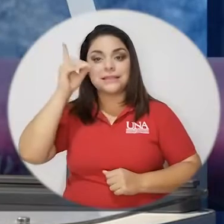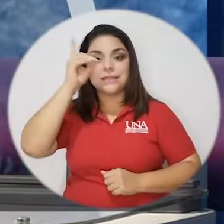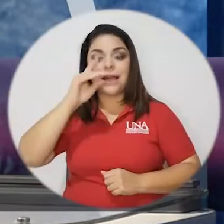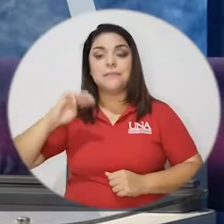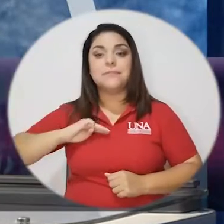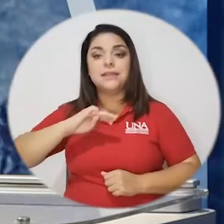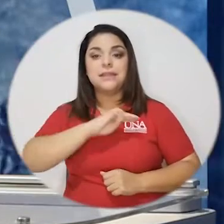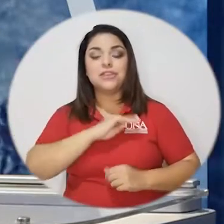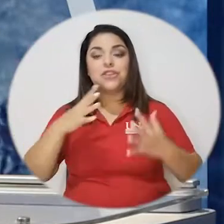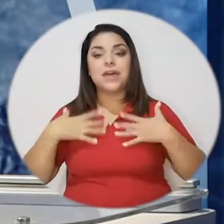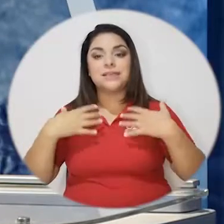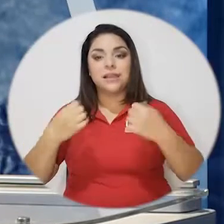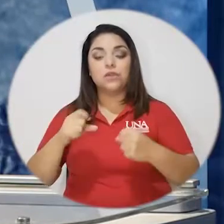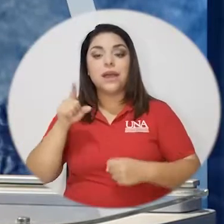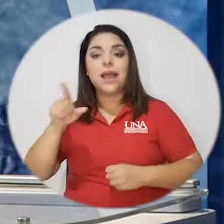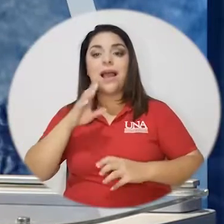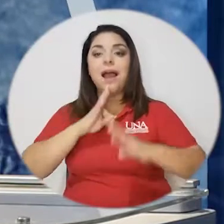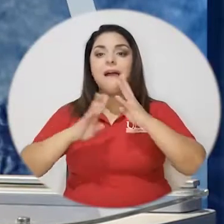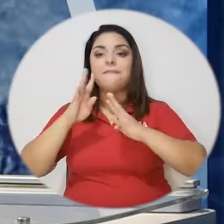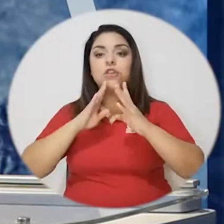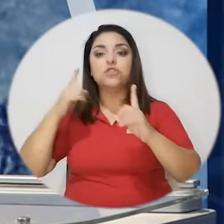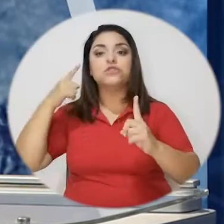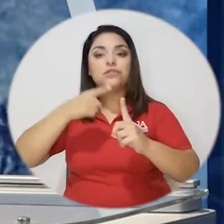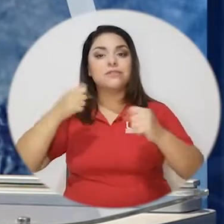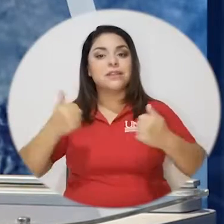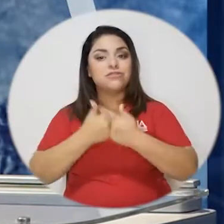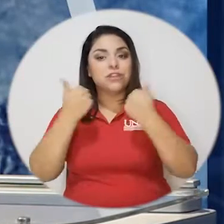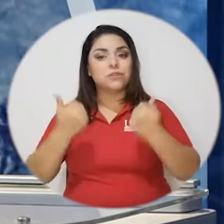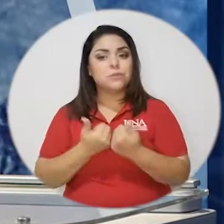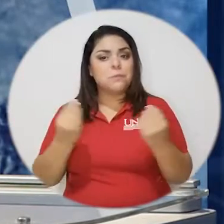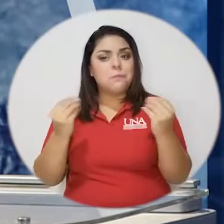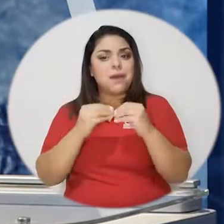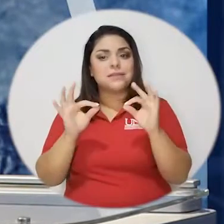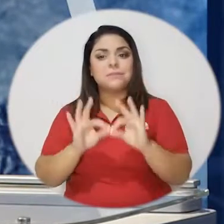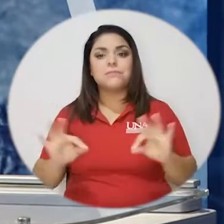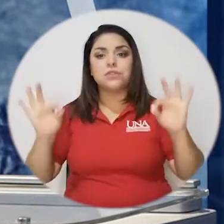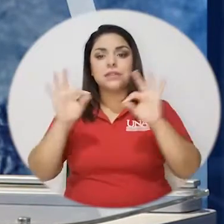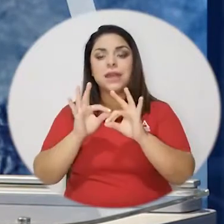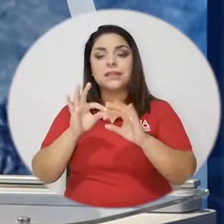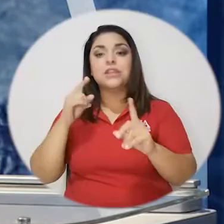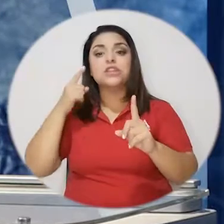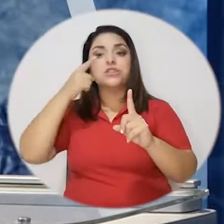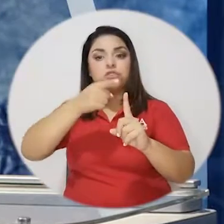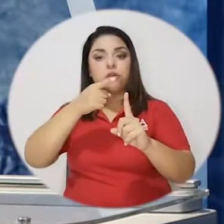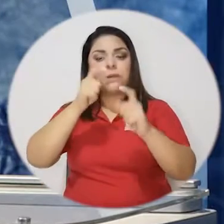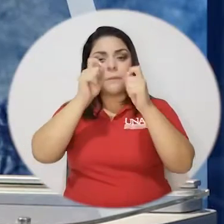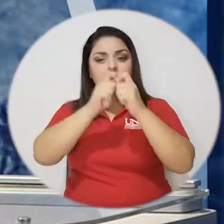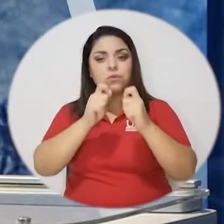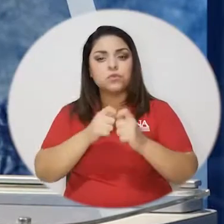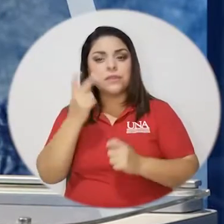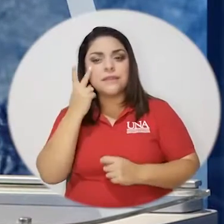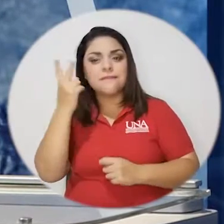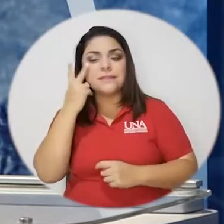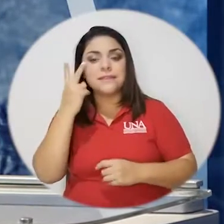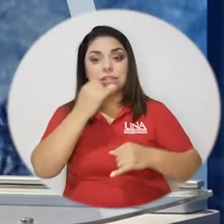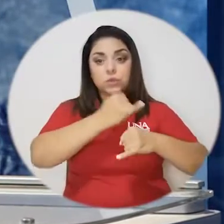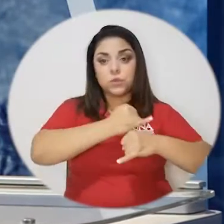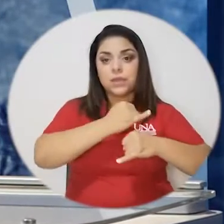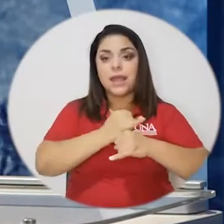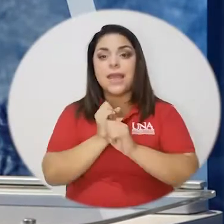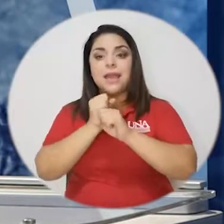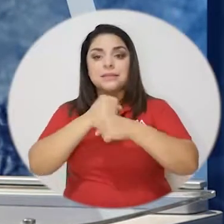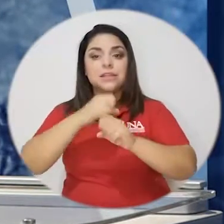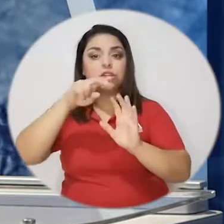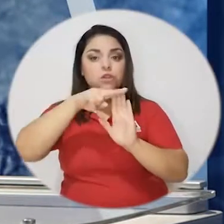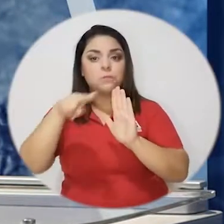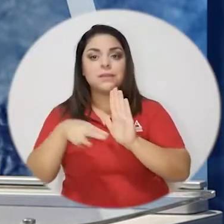Salud, quien nos conversó sobre los retos más importantes, tanto desde el punto de vista de articulación institucional y creación de